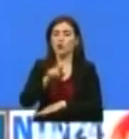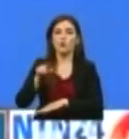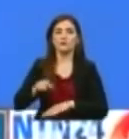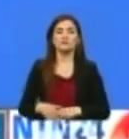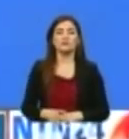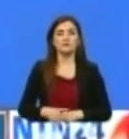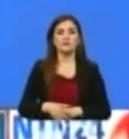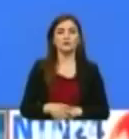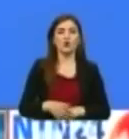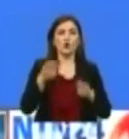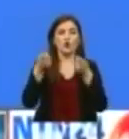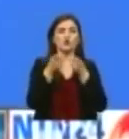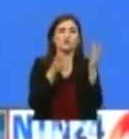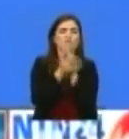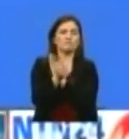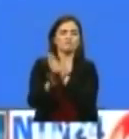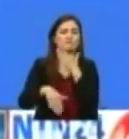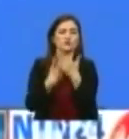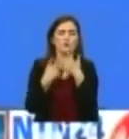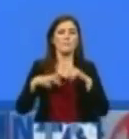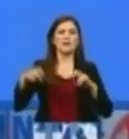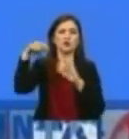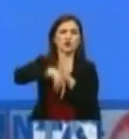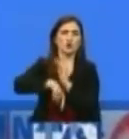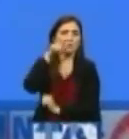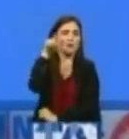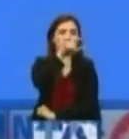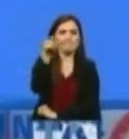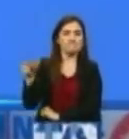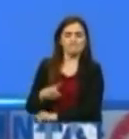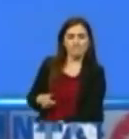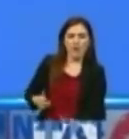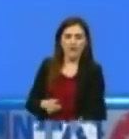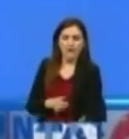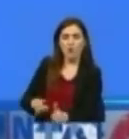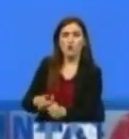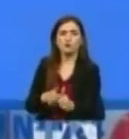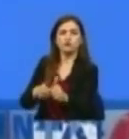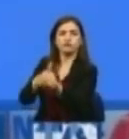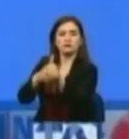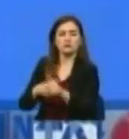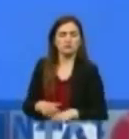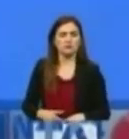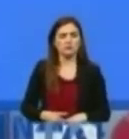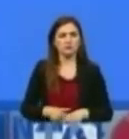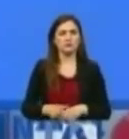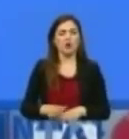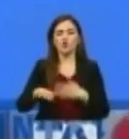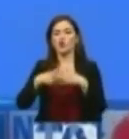Toda la capacidad operativa e investigativa de la Fiscalía ha sido dispuesta en el